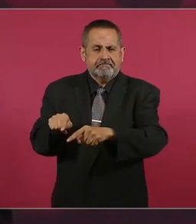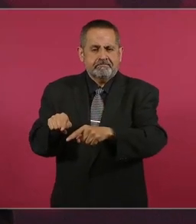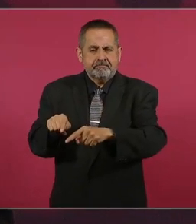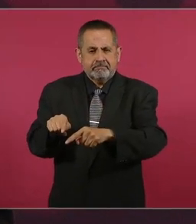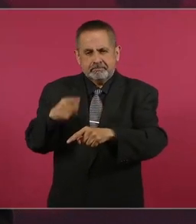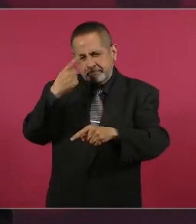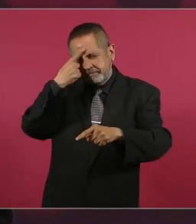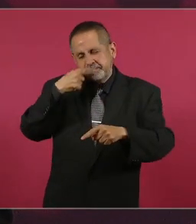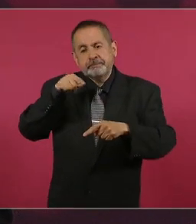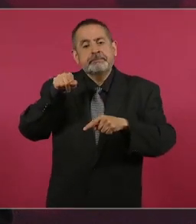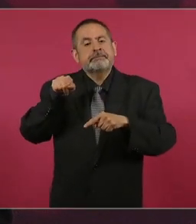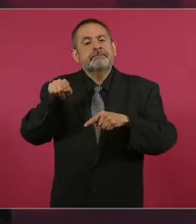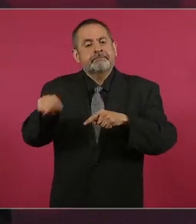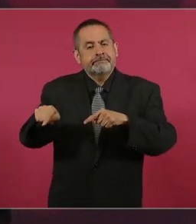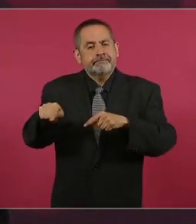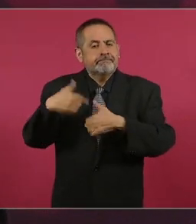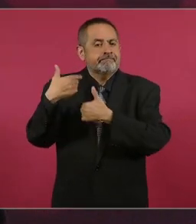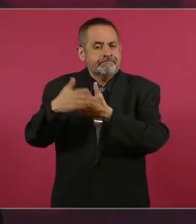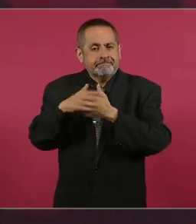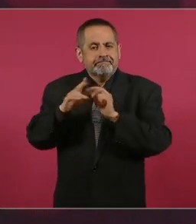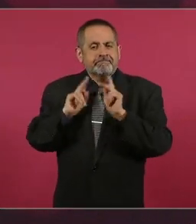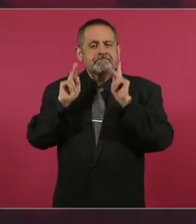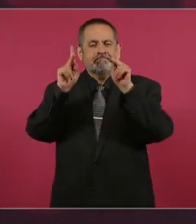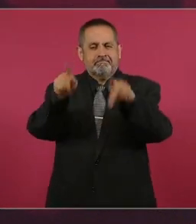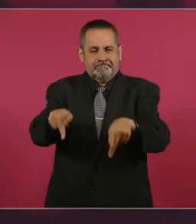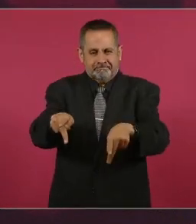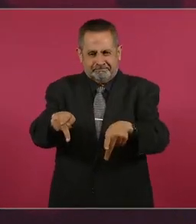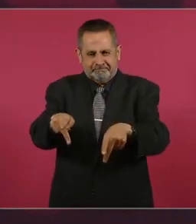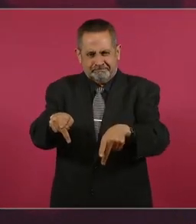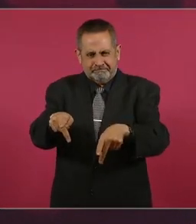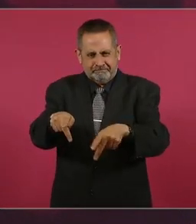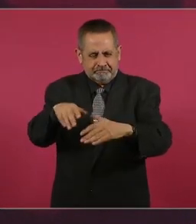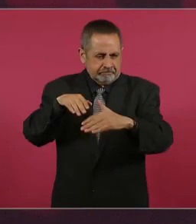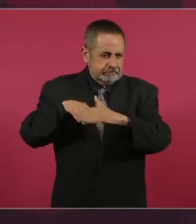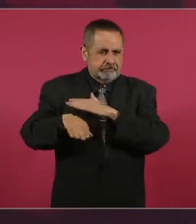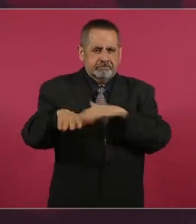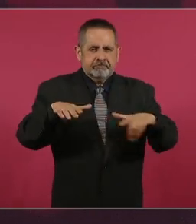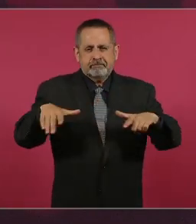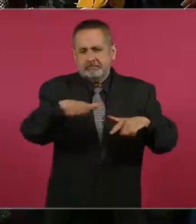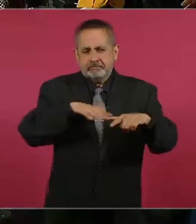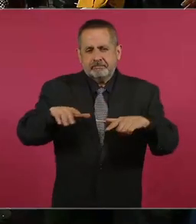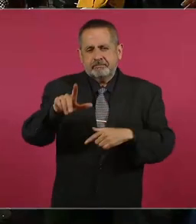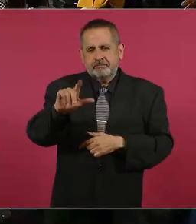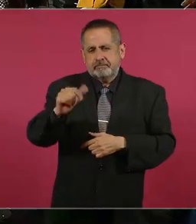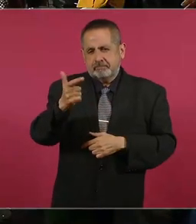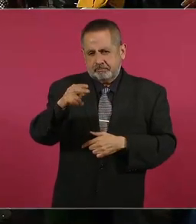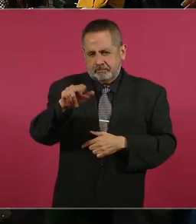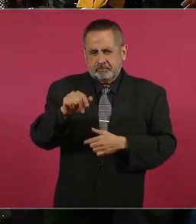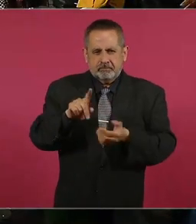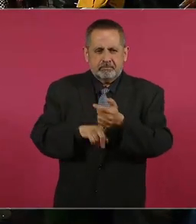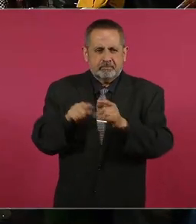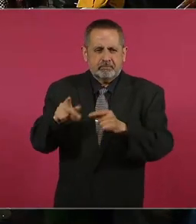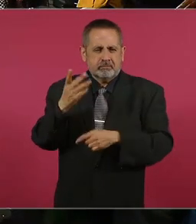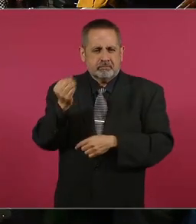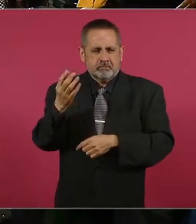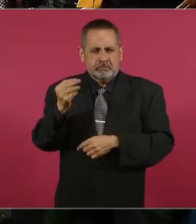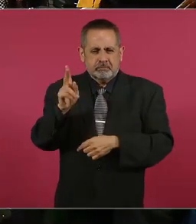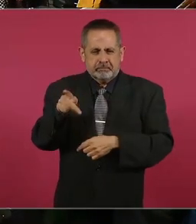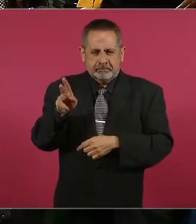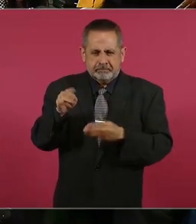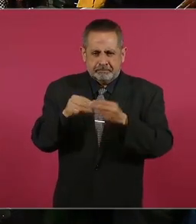las traves que se están utilizando para el puente que va a cruzar la laguna, que son como